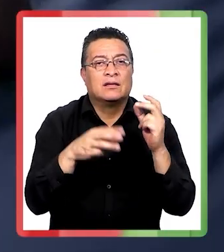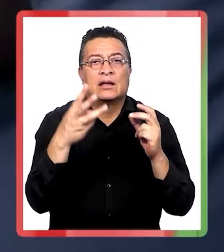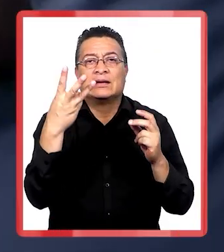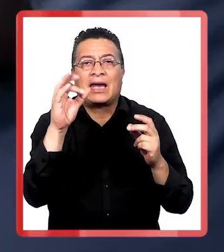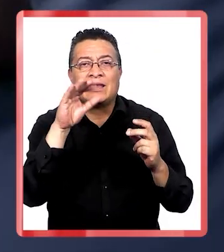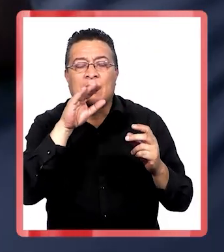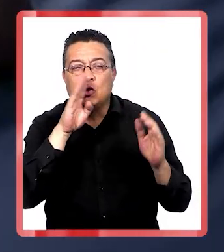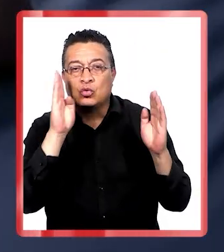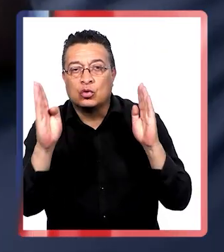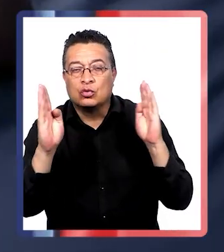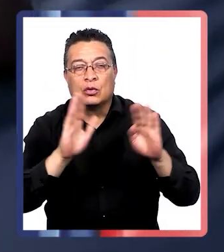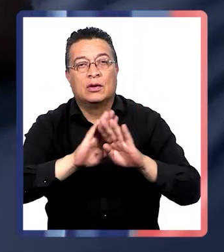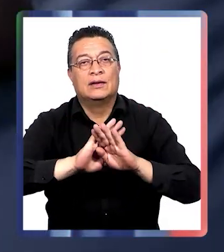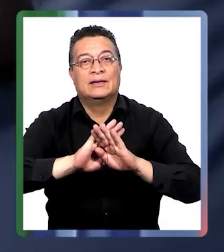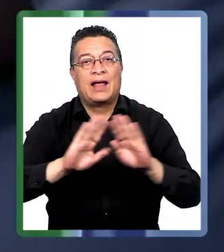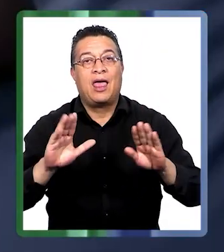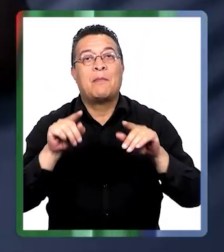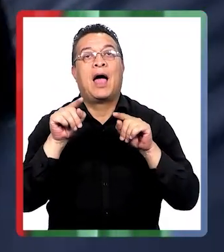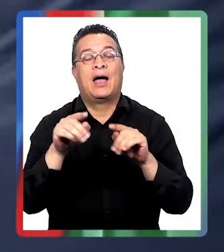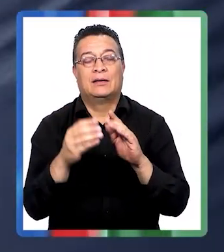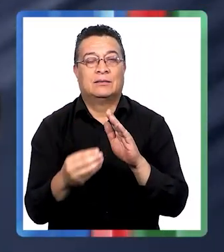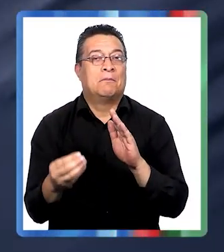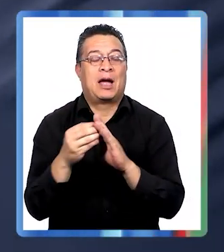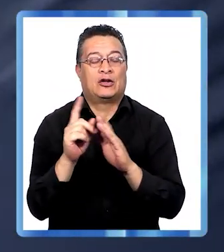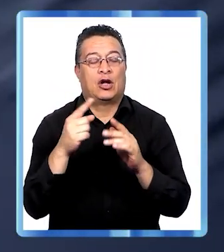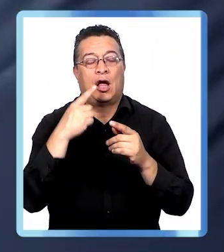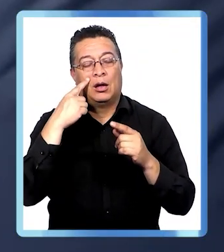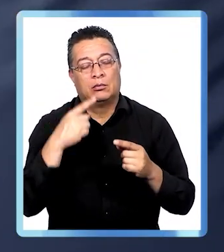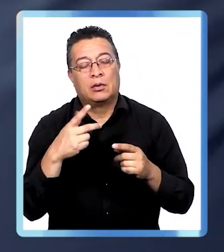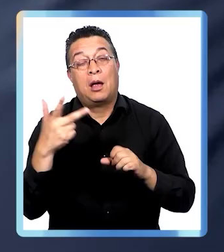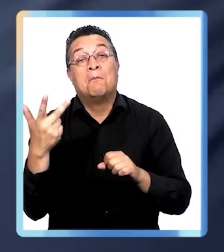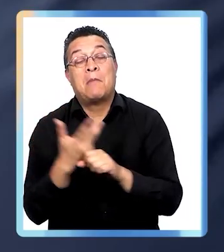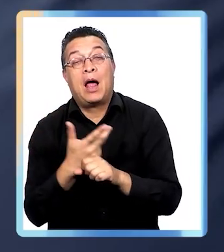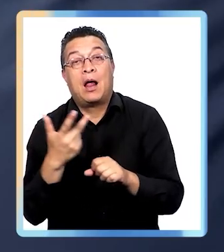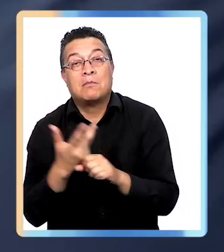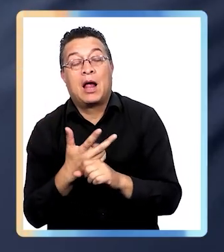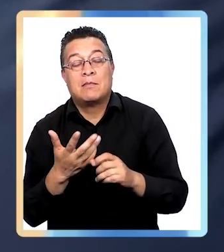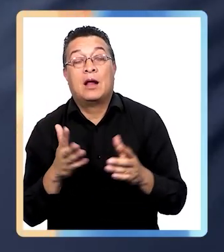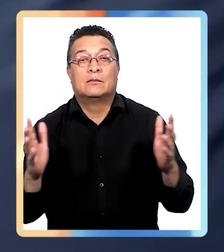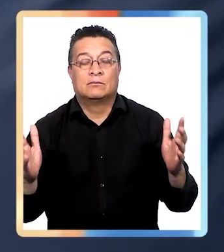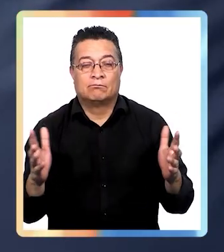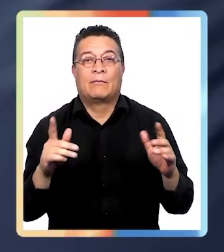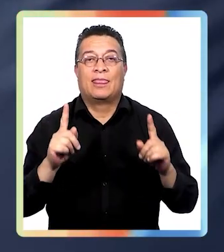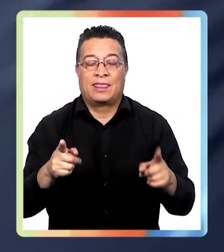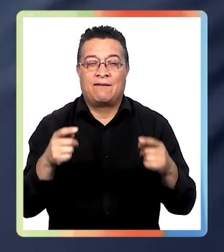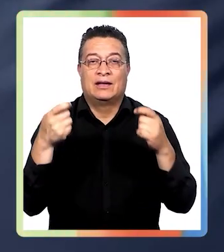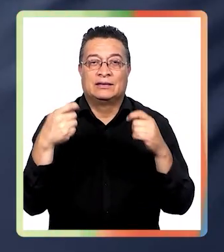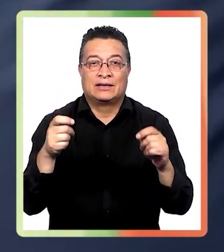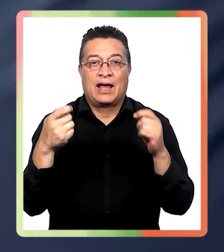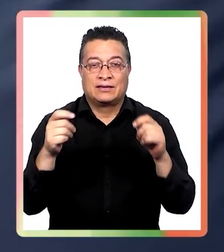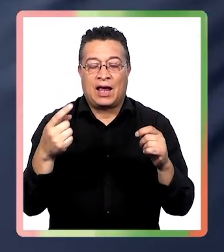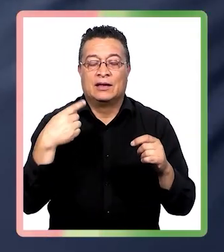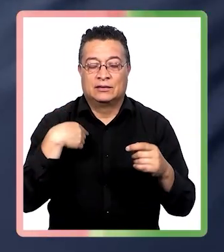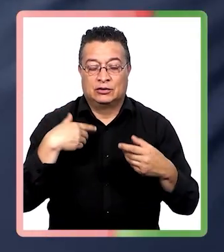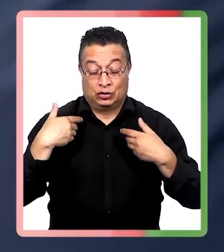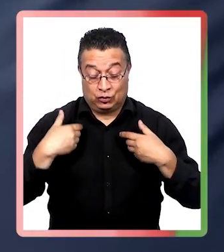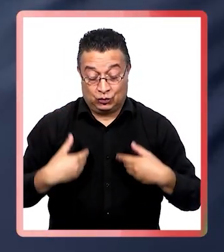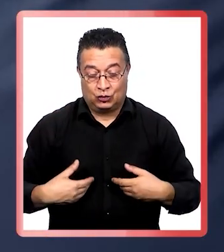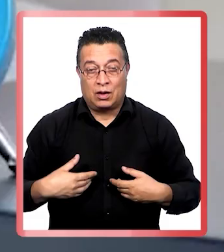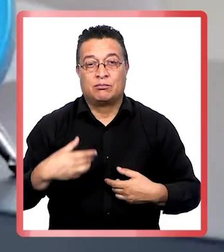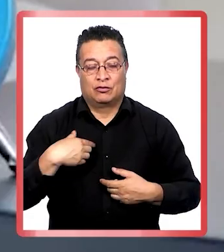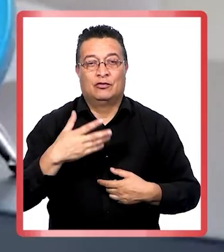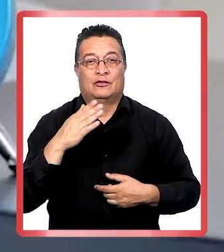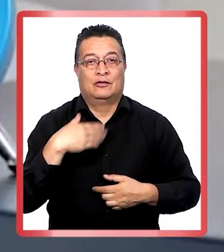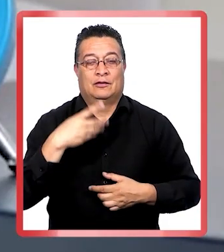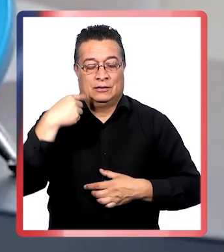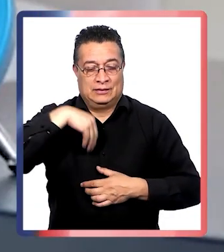30 minutitos. Ya, esas son las cosas. Pero esa cosa, no, es que tengo que dormir más y toda esa cosa, hay que tratar de escuchar a